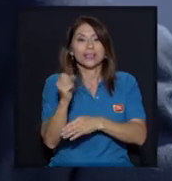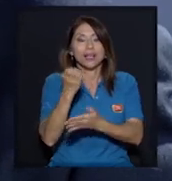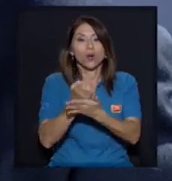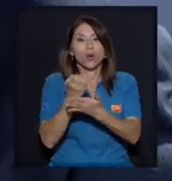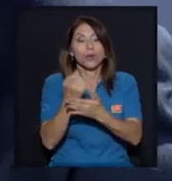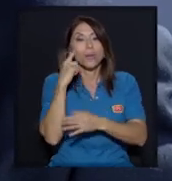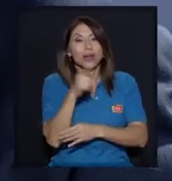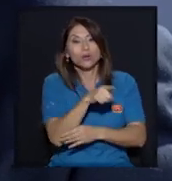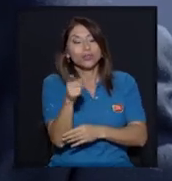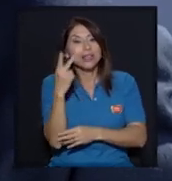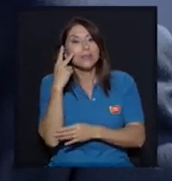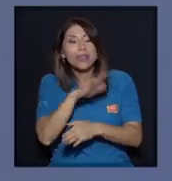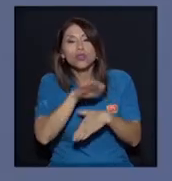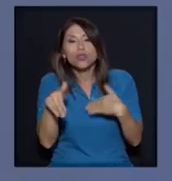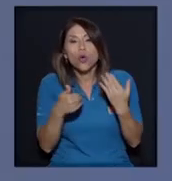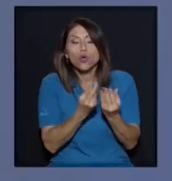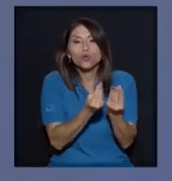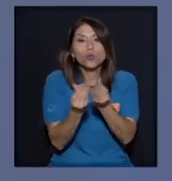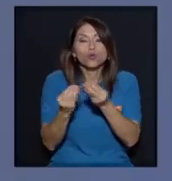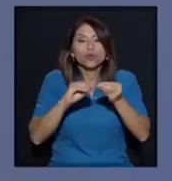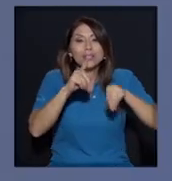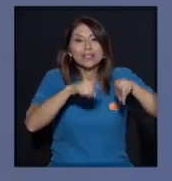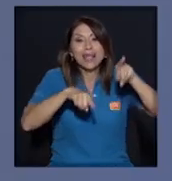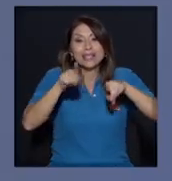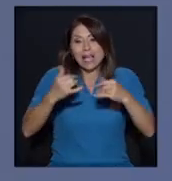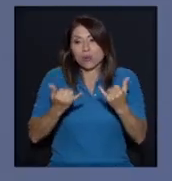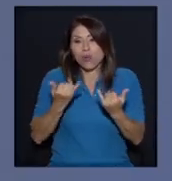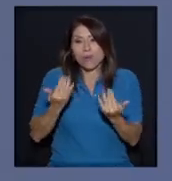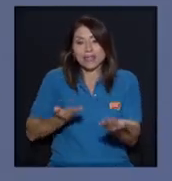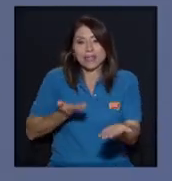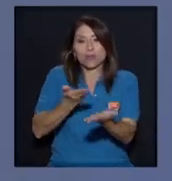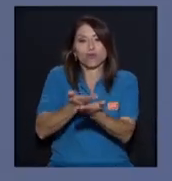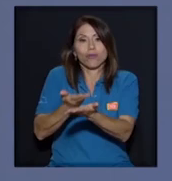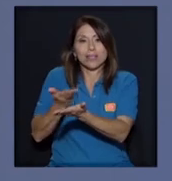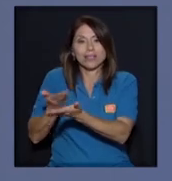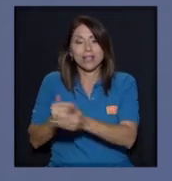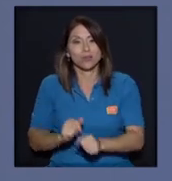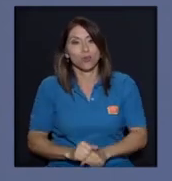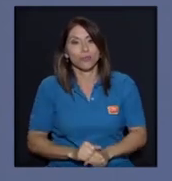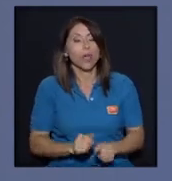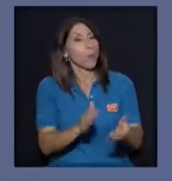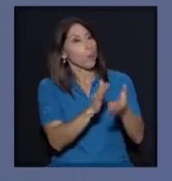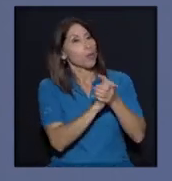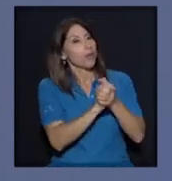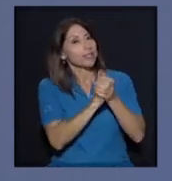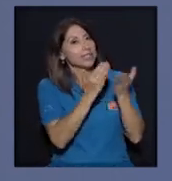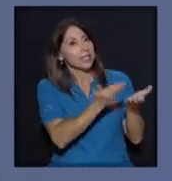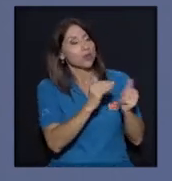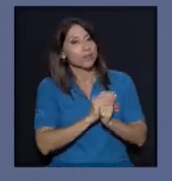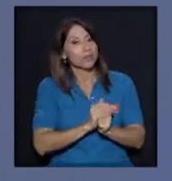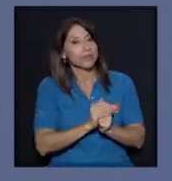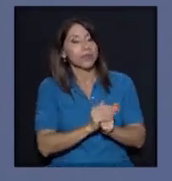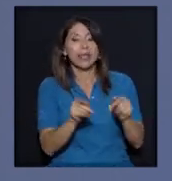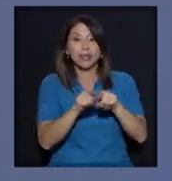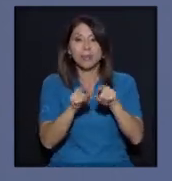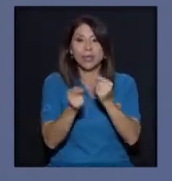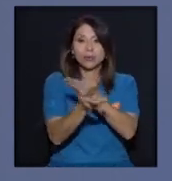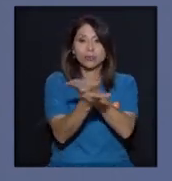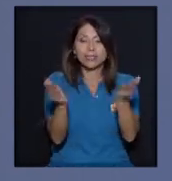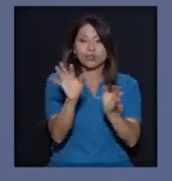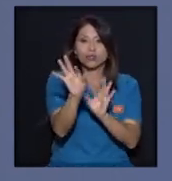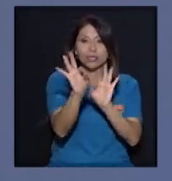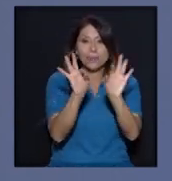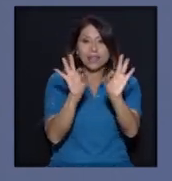estamos ofreciendo actualmente. Pues lo felicito y a las amigas y amigos los invitamos a que la